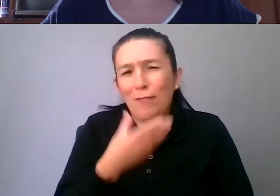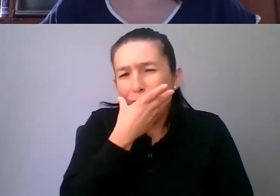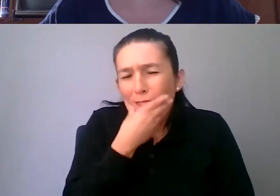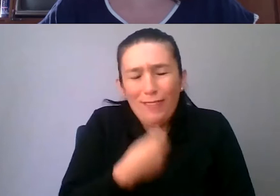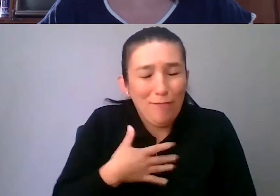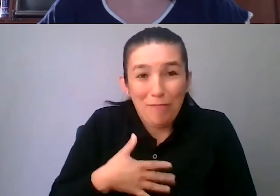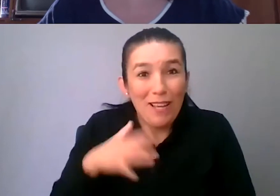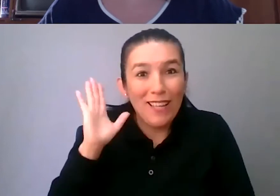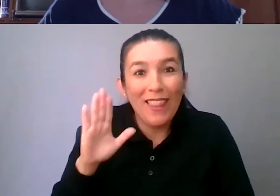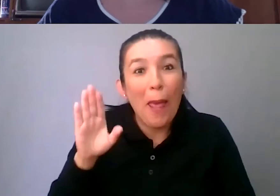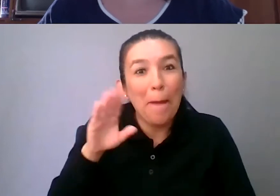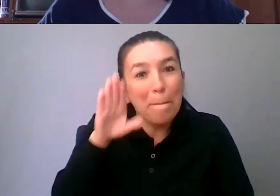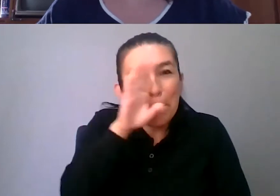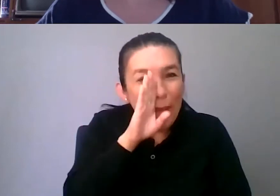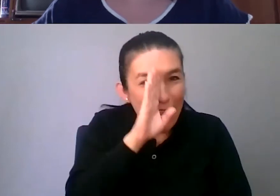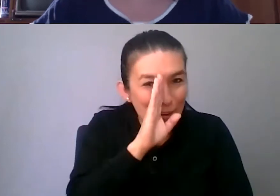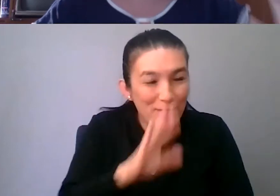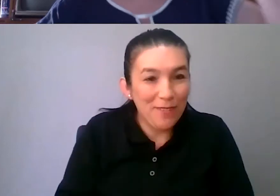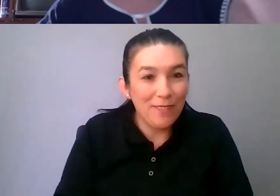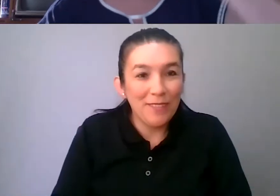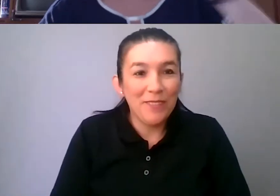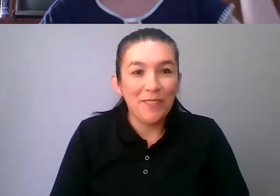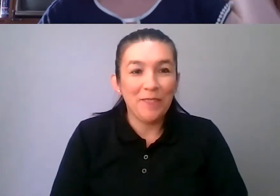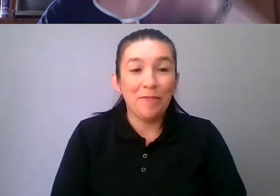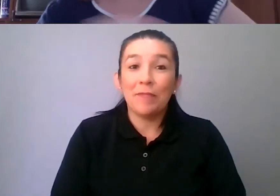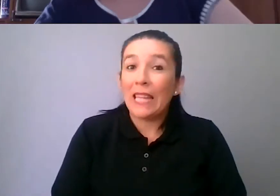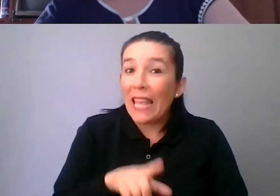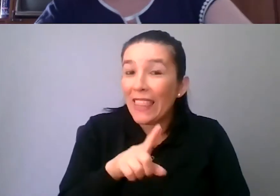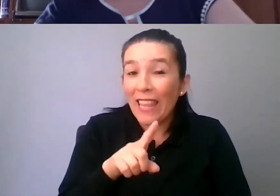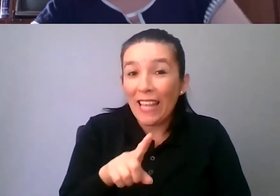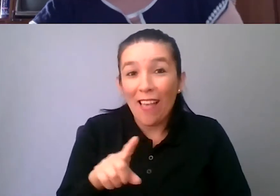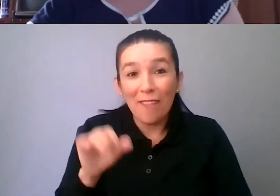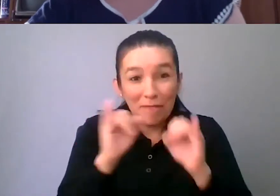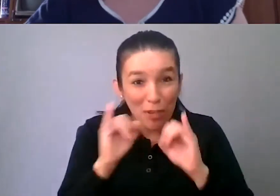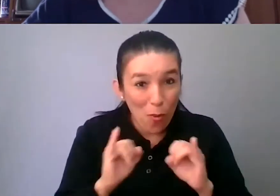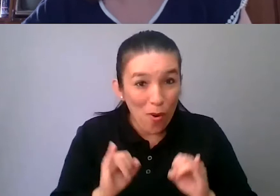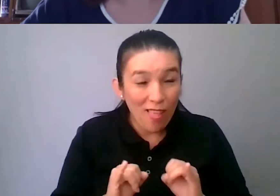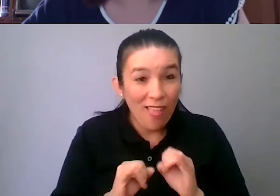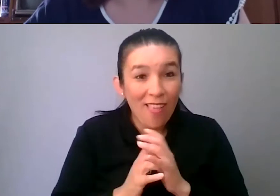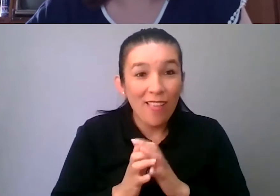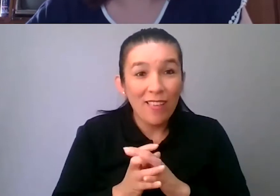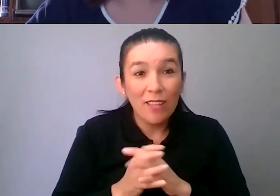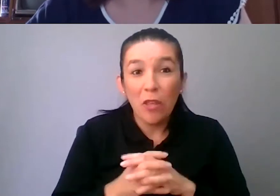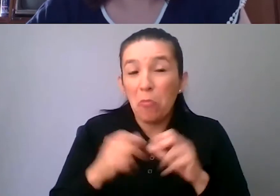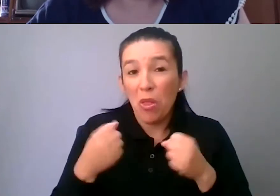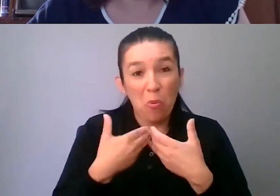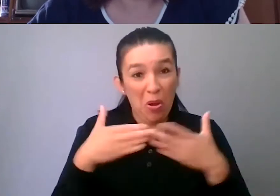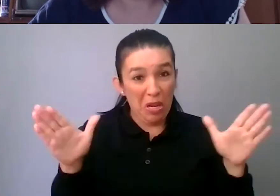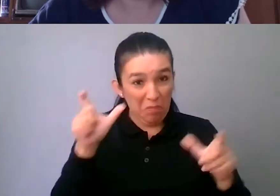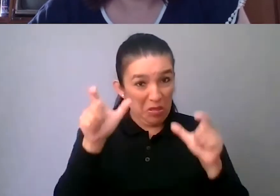te dije, que no se me olvide. Estas figuras las puede hacer cualquier